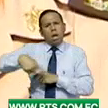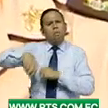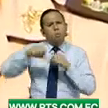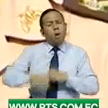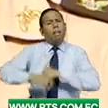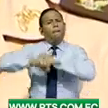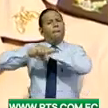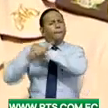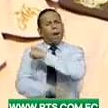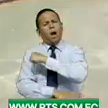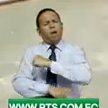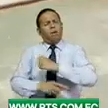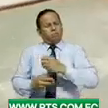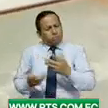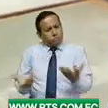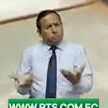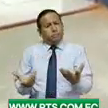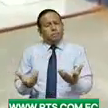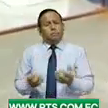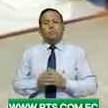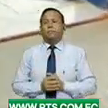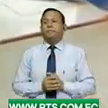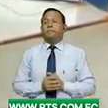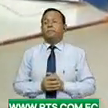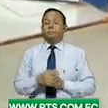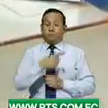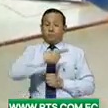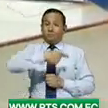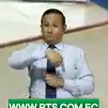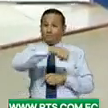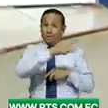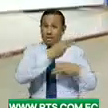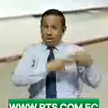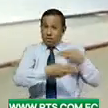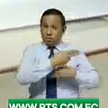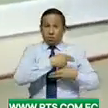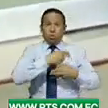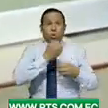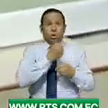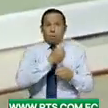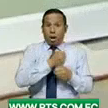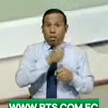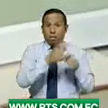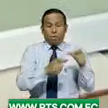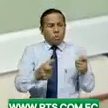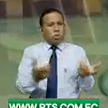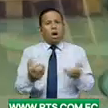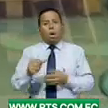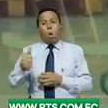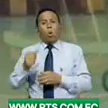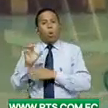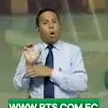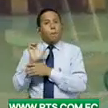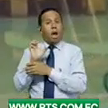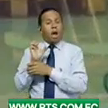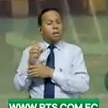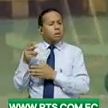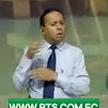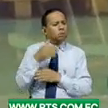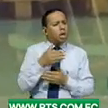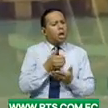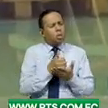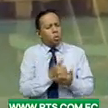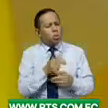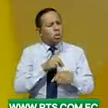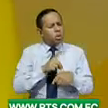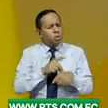sociedad. Los trabajadores de este establecimiento comercial fueron atendidos por paramédicos. Ellos recibieron golpes en la cabeza y por ahora se